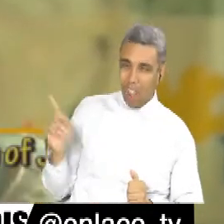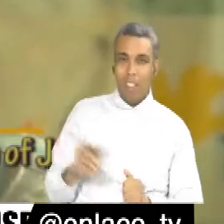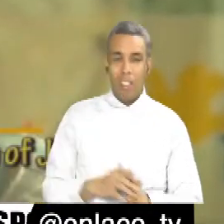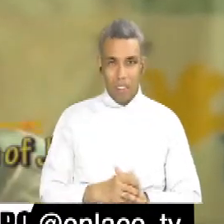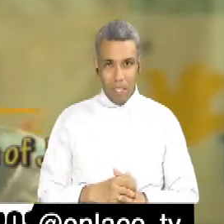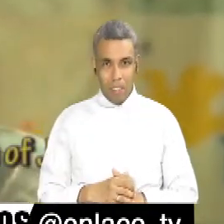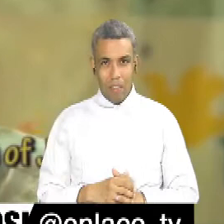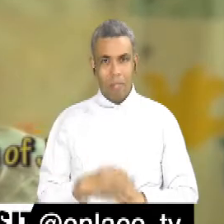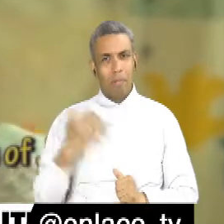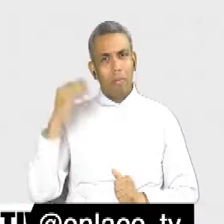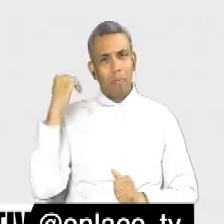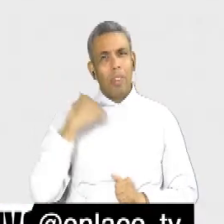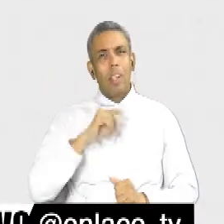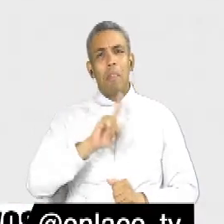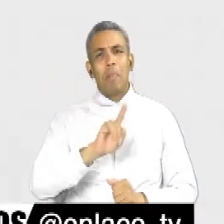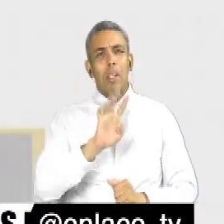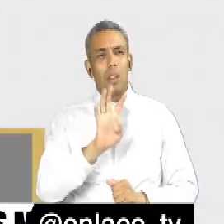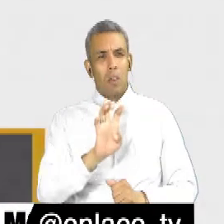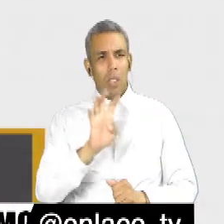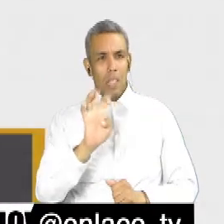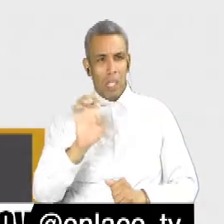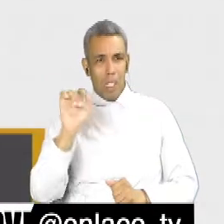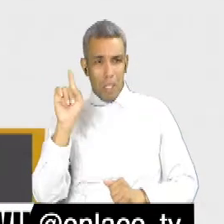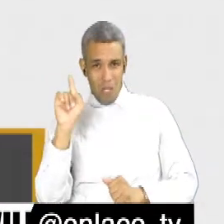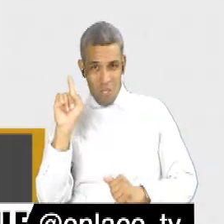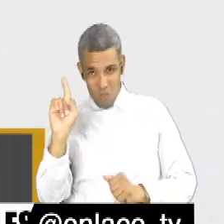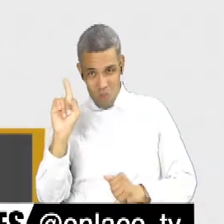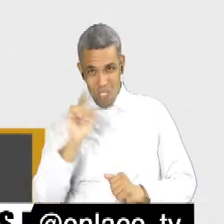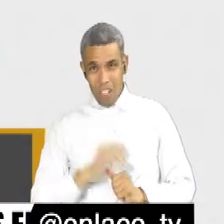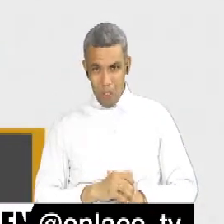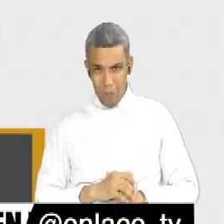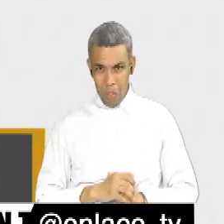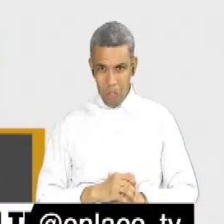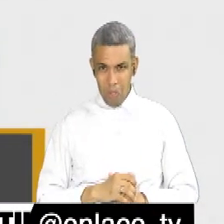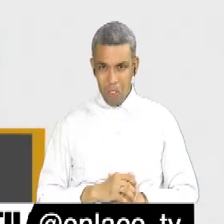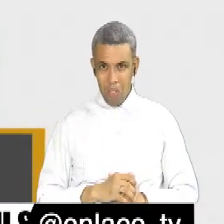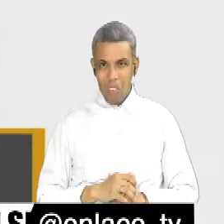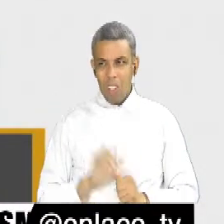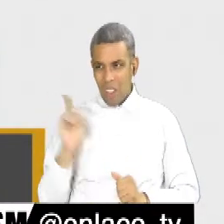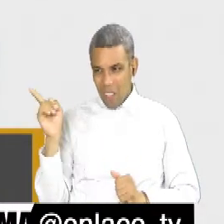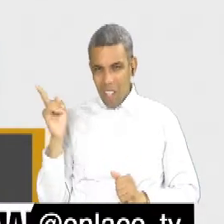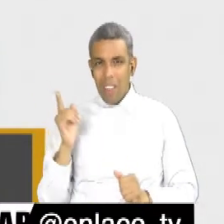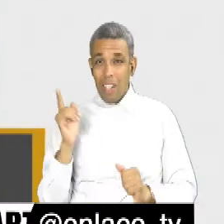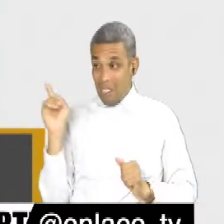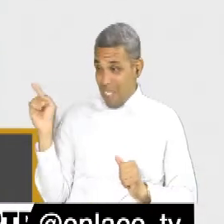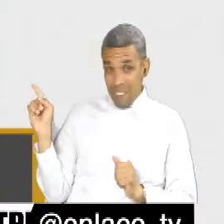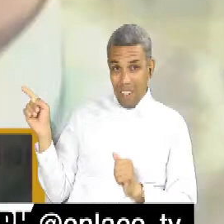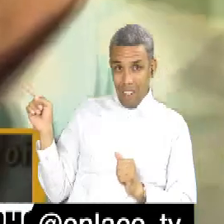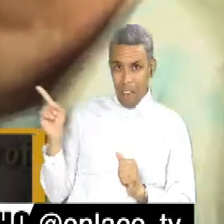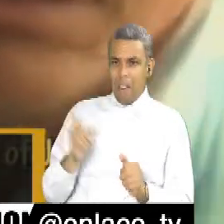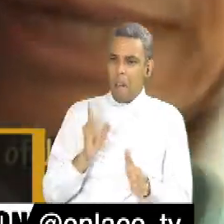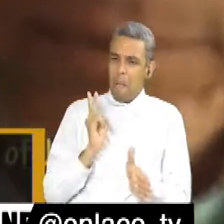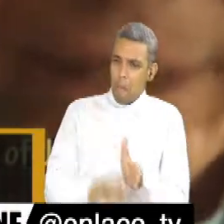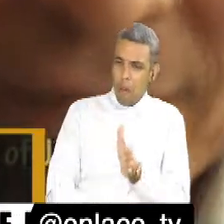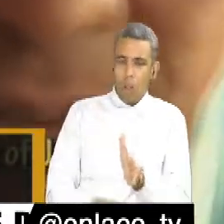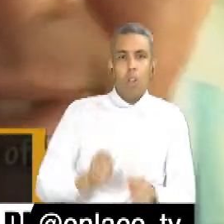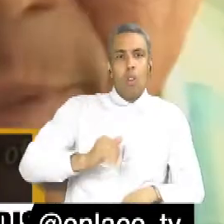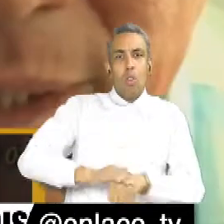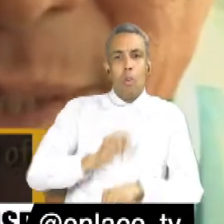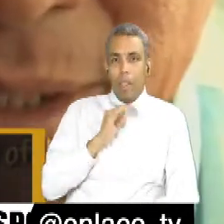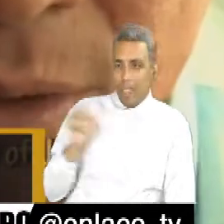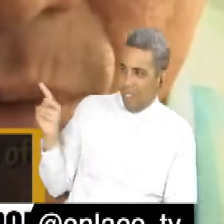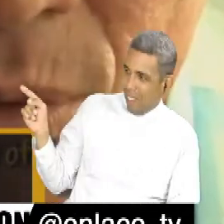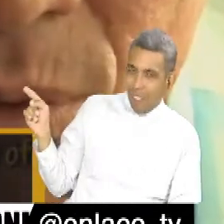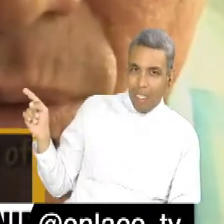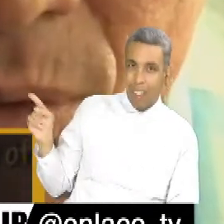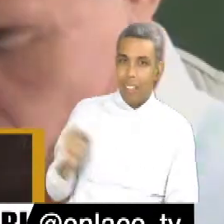en 1991 de David Núñez Escala, el secretario de Obras Públicas de Barranca Bermeja. Fue condenado en noviembre de 2012 a 18